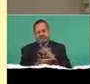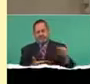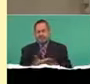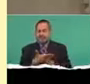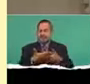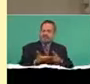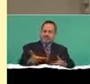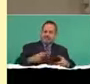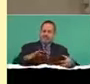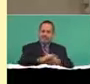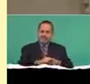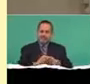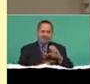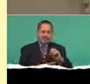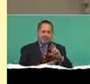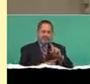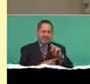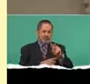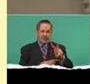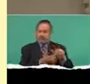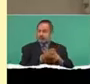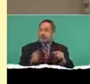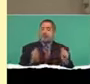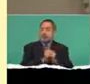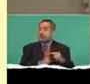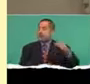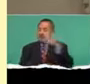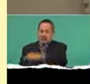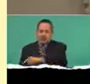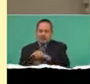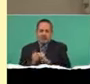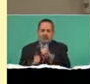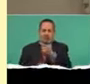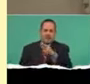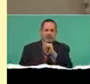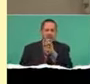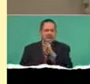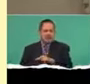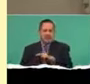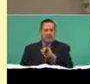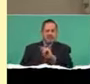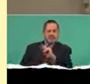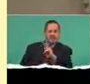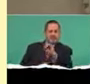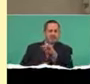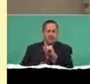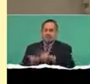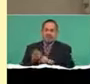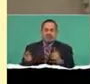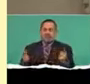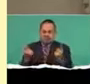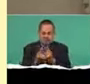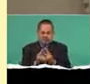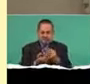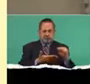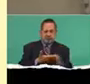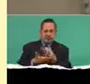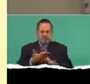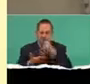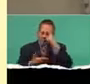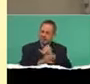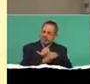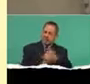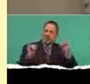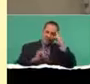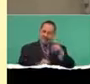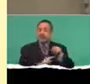Córdoba con el revolucionario mexicano Agustín de Iturbide. El ratificar la independencia